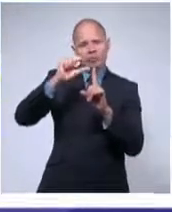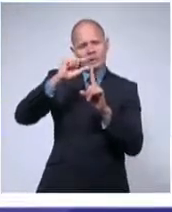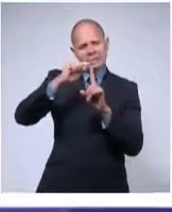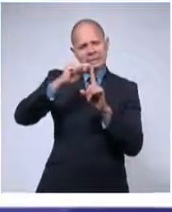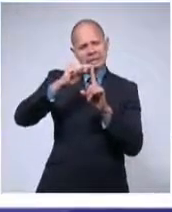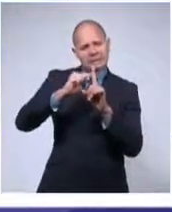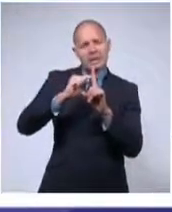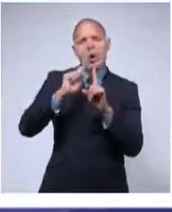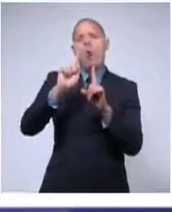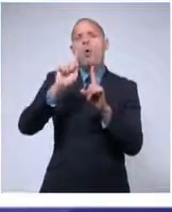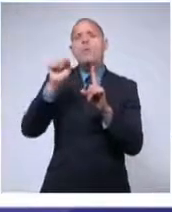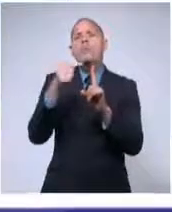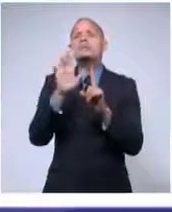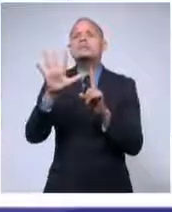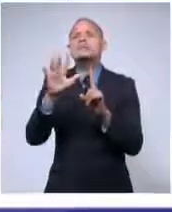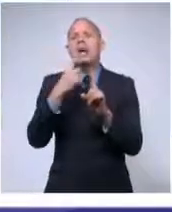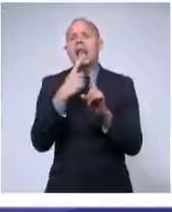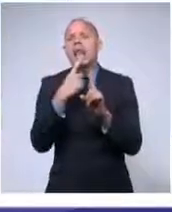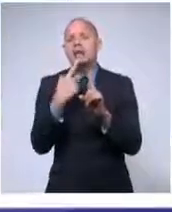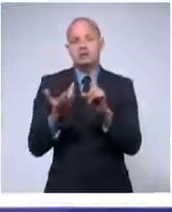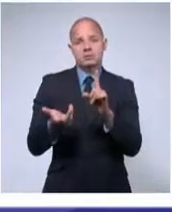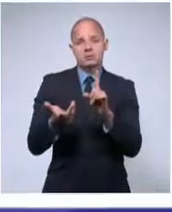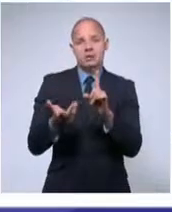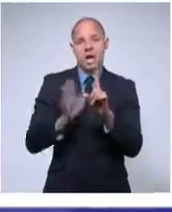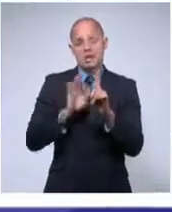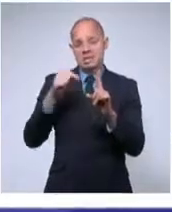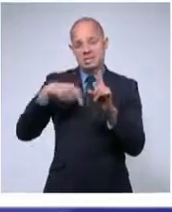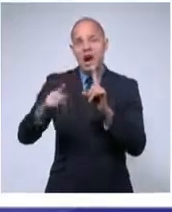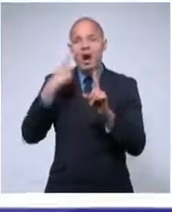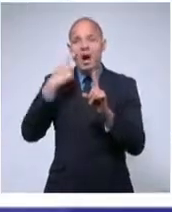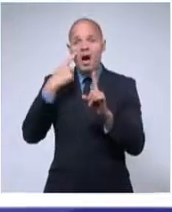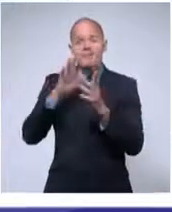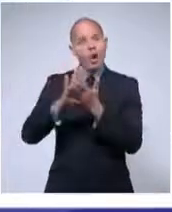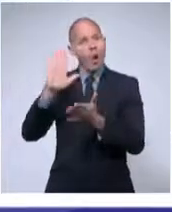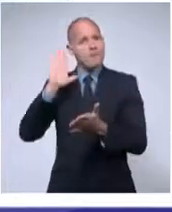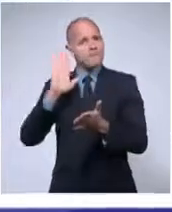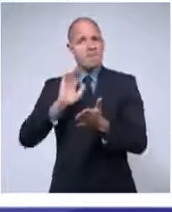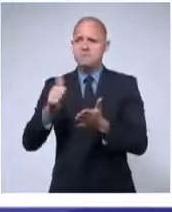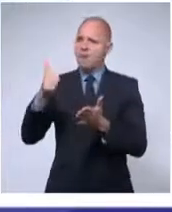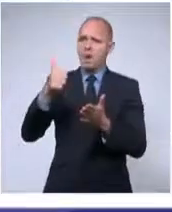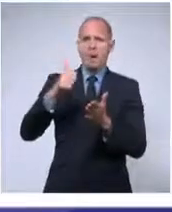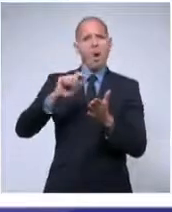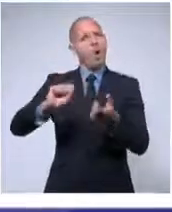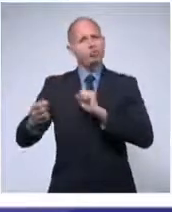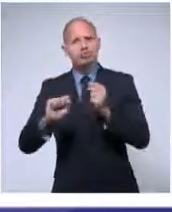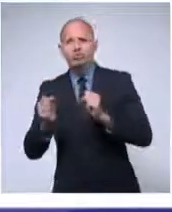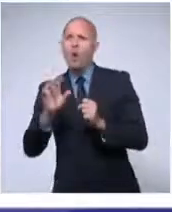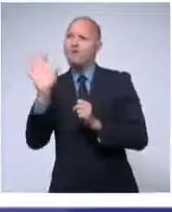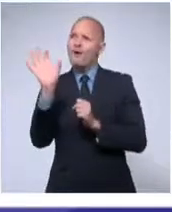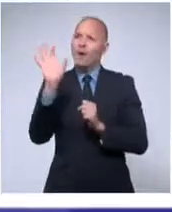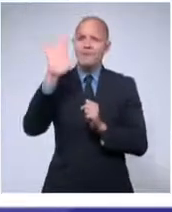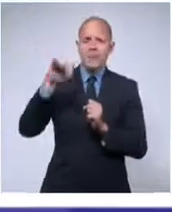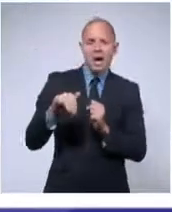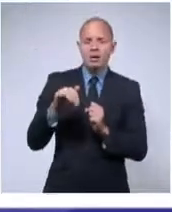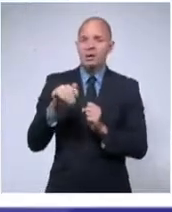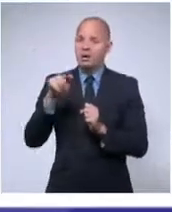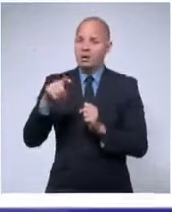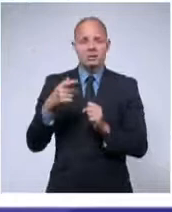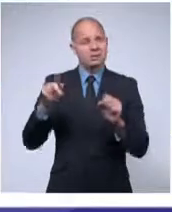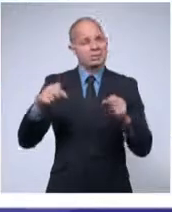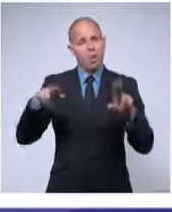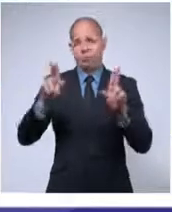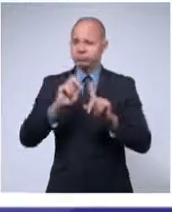ser suficientes para lograrlo. Y ni siquiera se están cumpliendo esos compromisos. El dióxido de carbono ha alcanzado niveles récord.